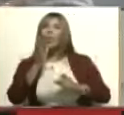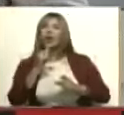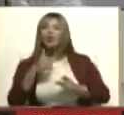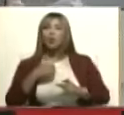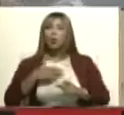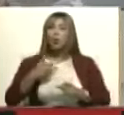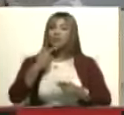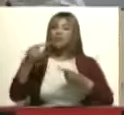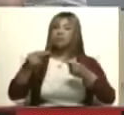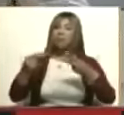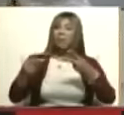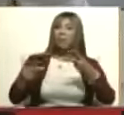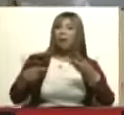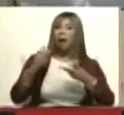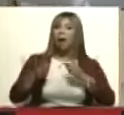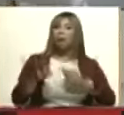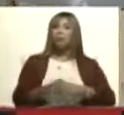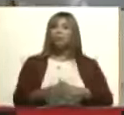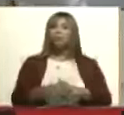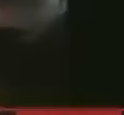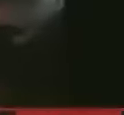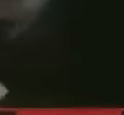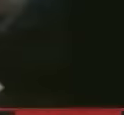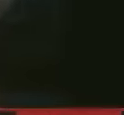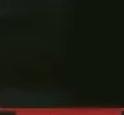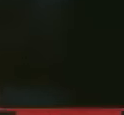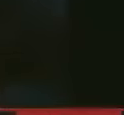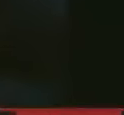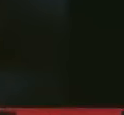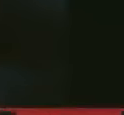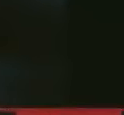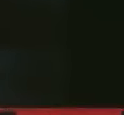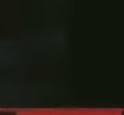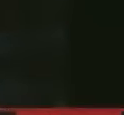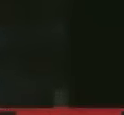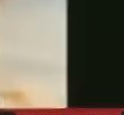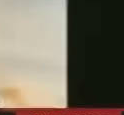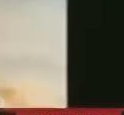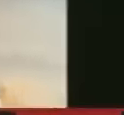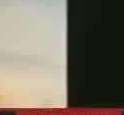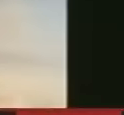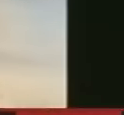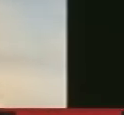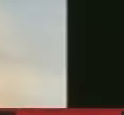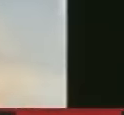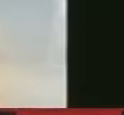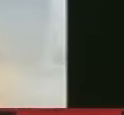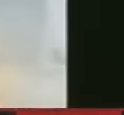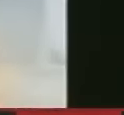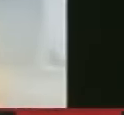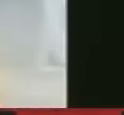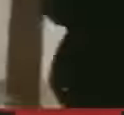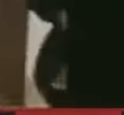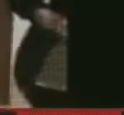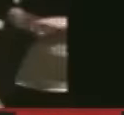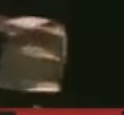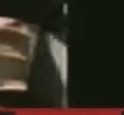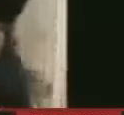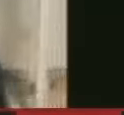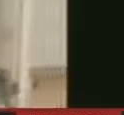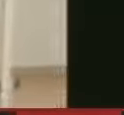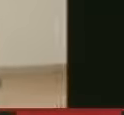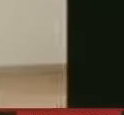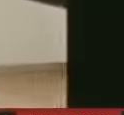hablar de varias hipótesis, aparte de la primera que lanza la fiscalía y en ese momento al CICPC de Aragua, ¿verdad? Que